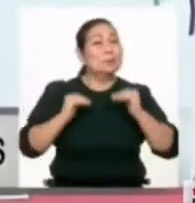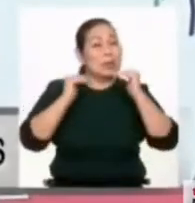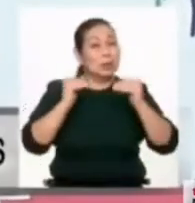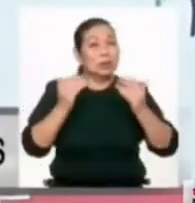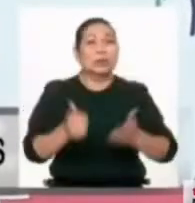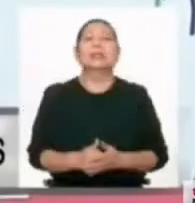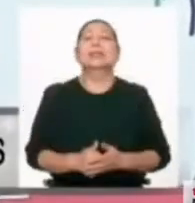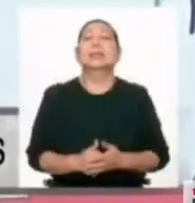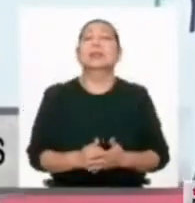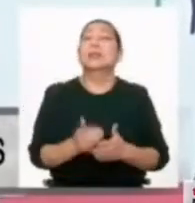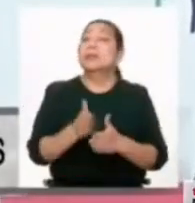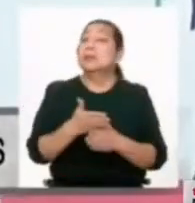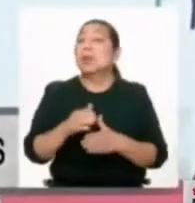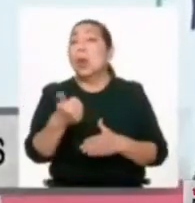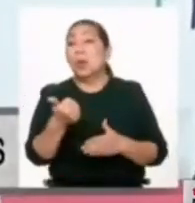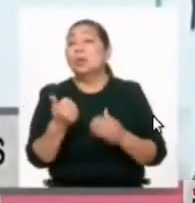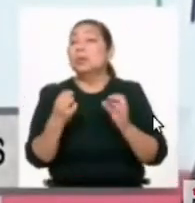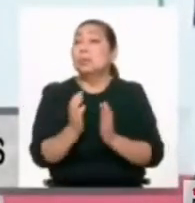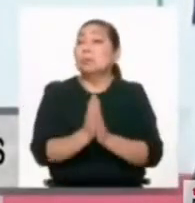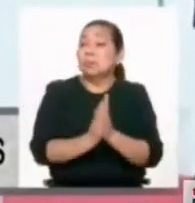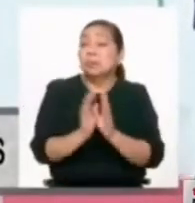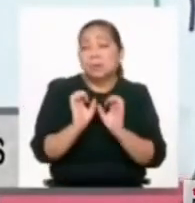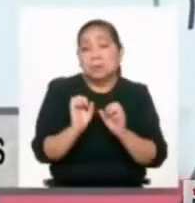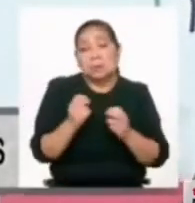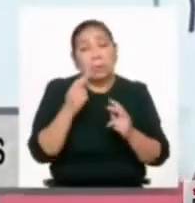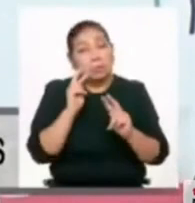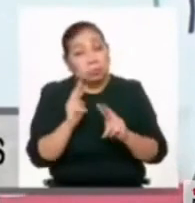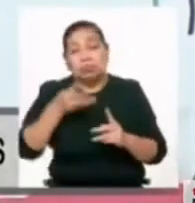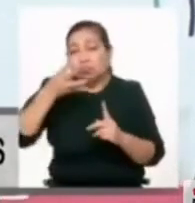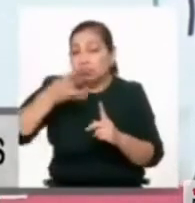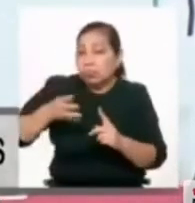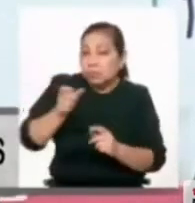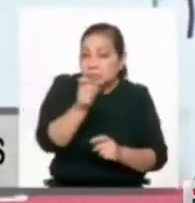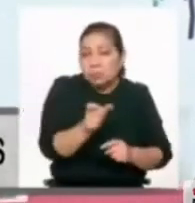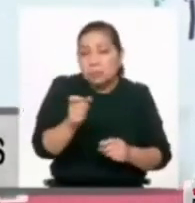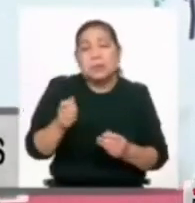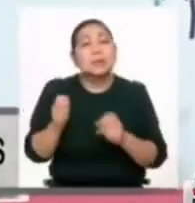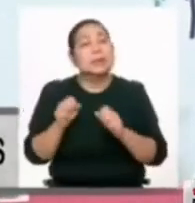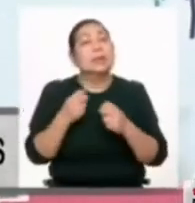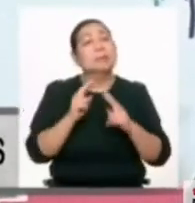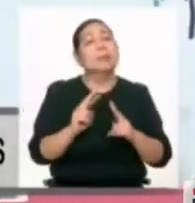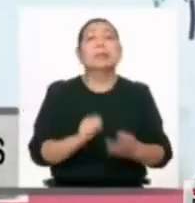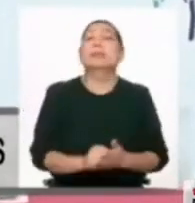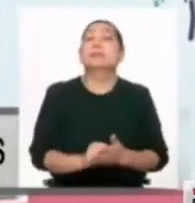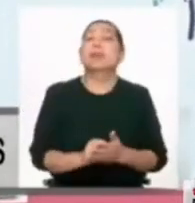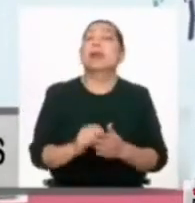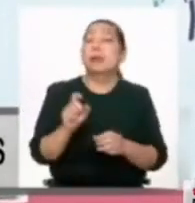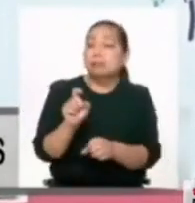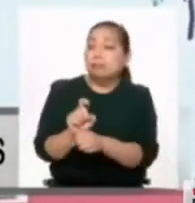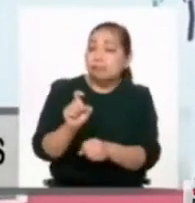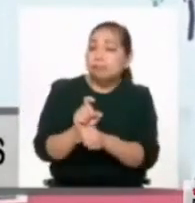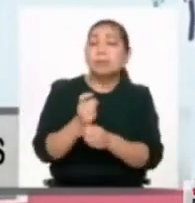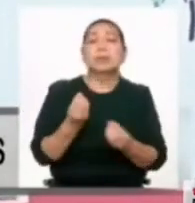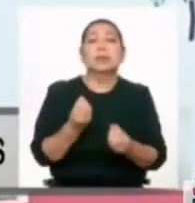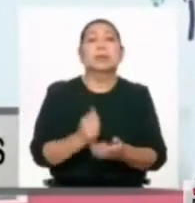¿no? Entre otros beneficios, por supuesto, vamos a insistir en la